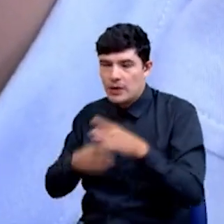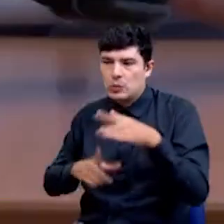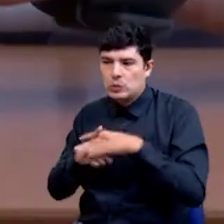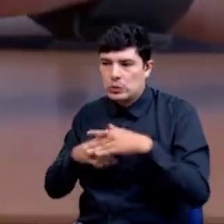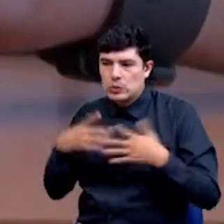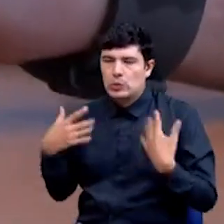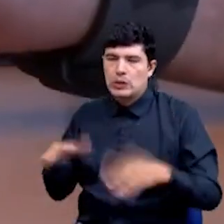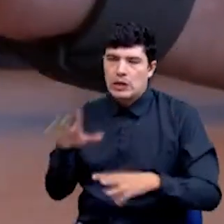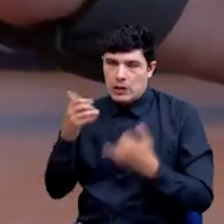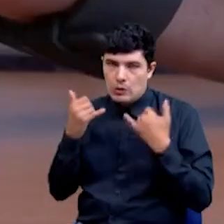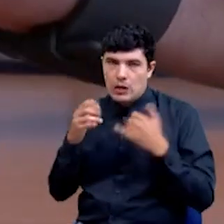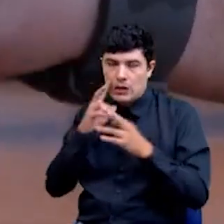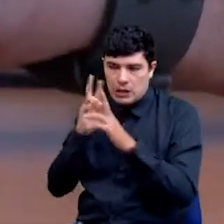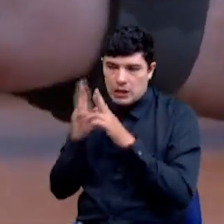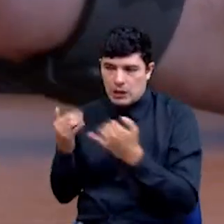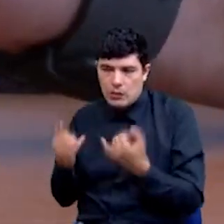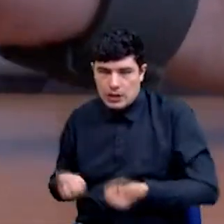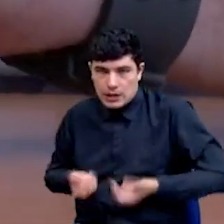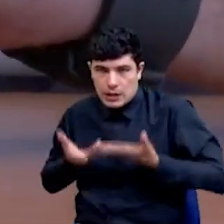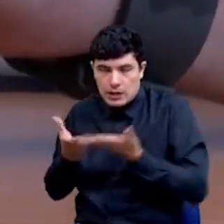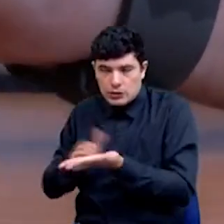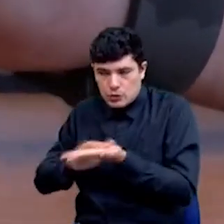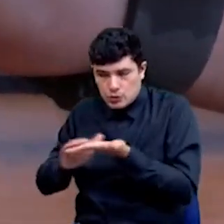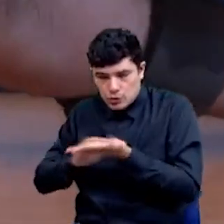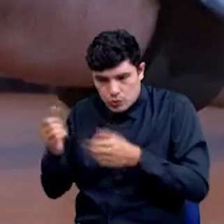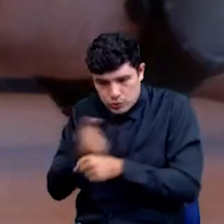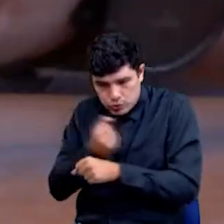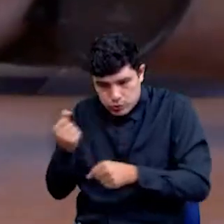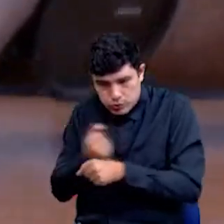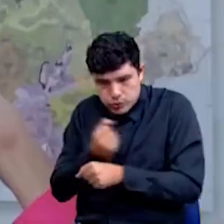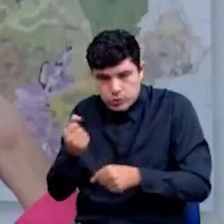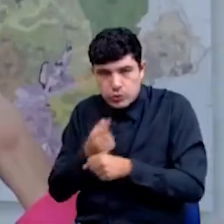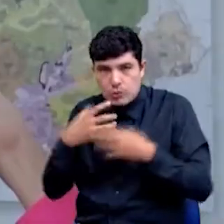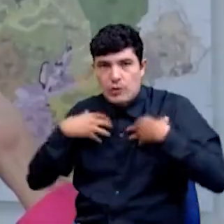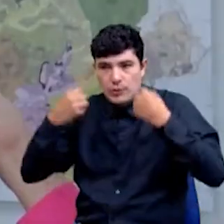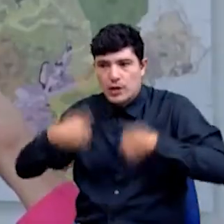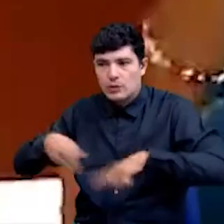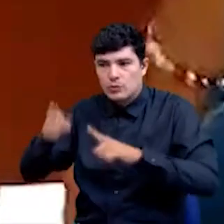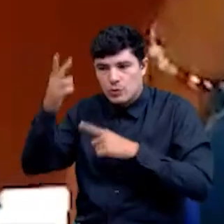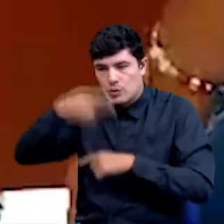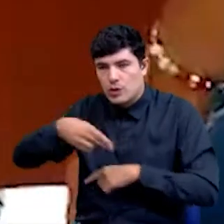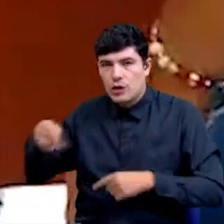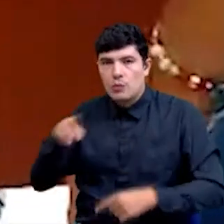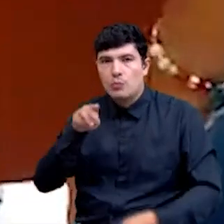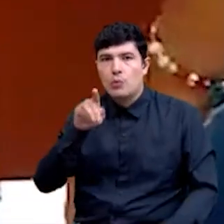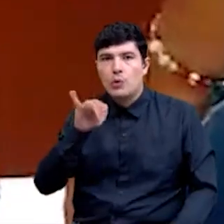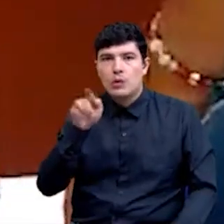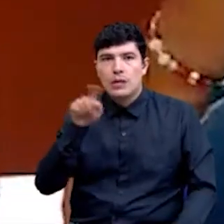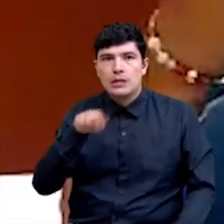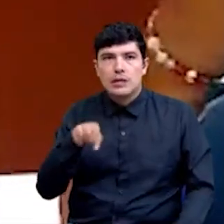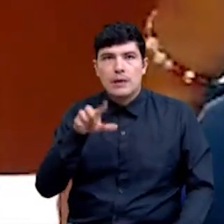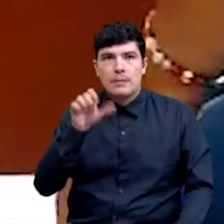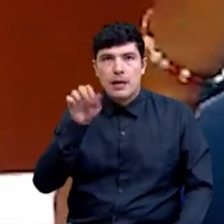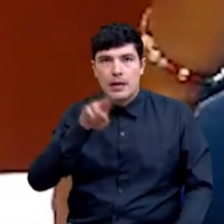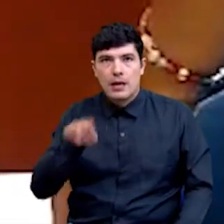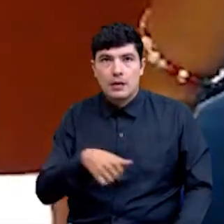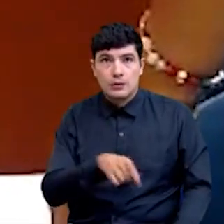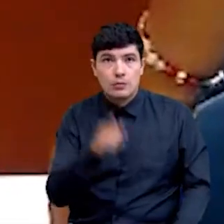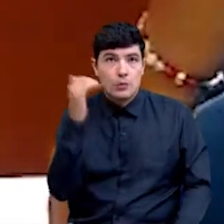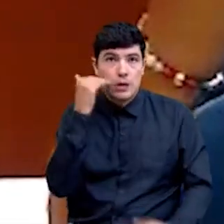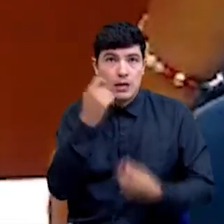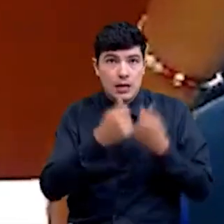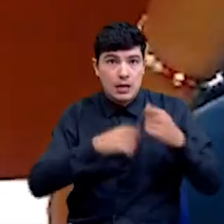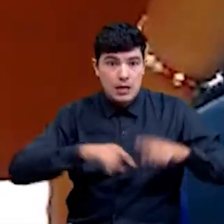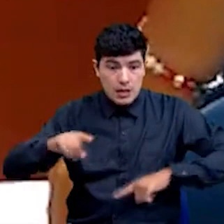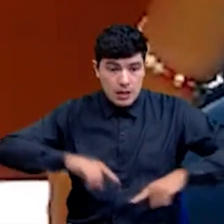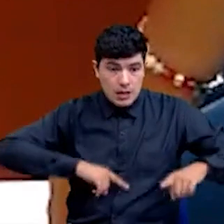la plaza, las cuales ya estamos trabajando de manera articulada con la propiedad horizontal de Mutis Plaza. La mujer que administraba el dinero de la Plaza